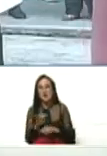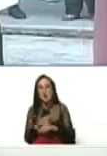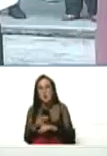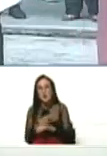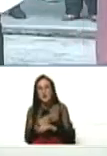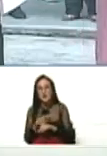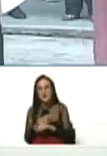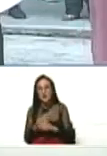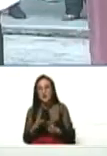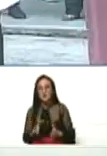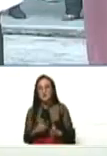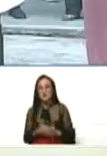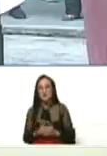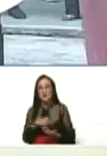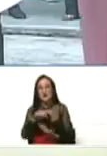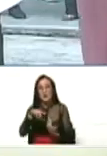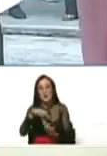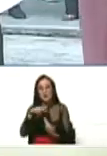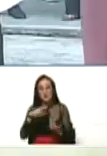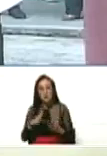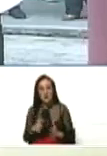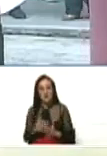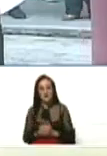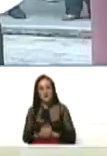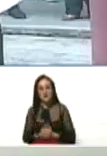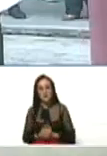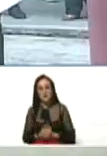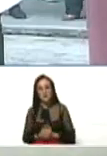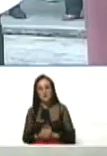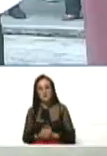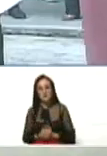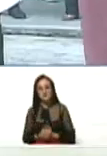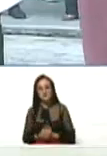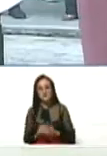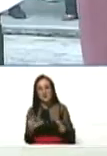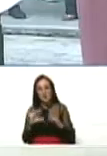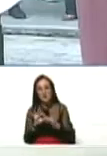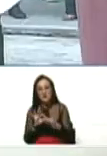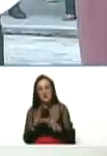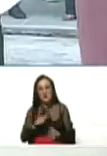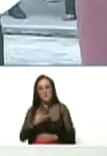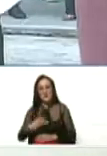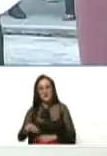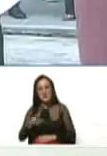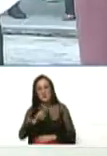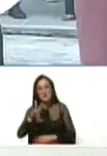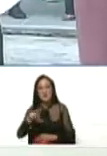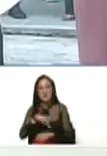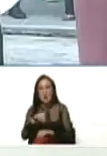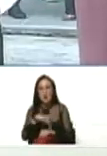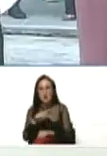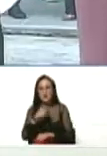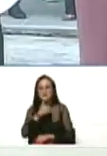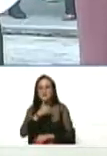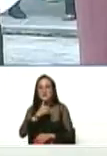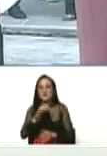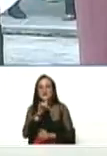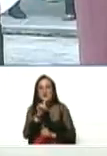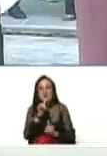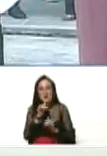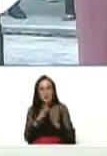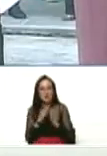gobernador revolucionario, dinámico, ¿no?, y conectado con el presidente a las 24 horas del día, informándome de